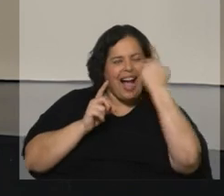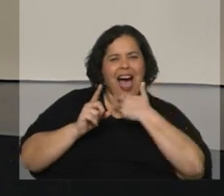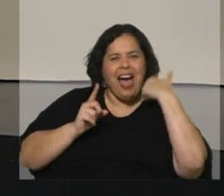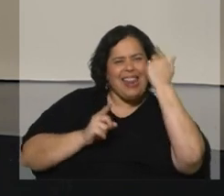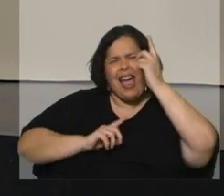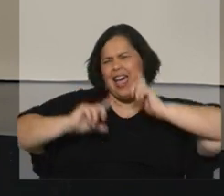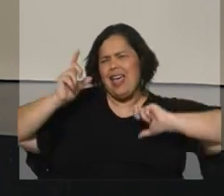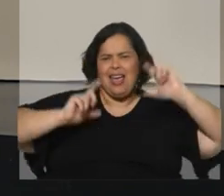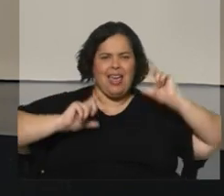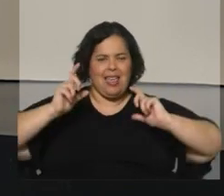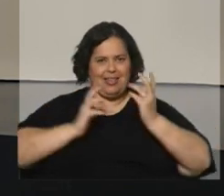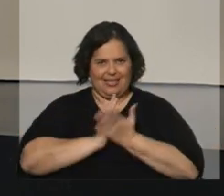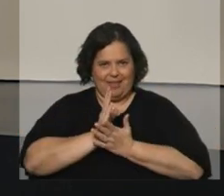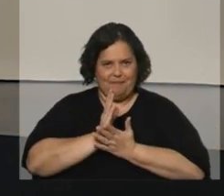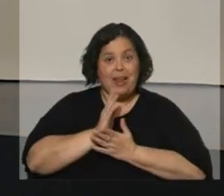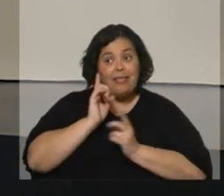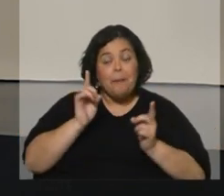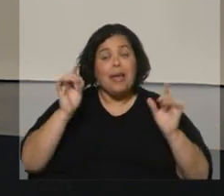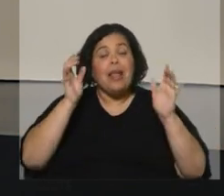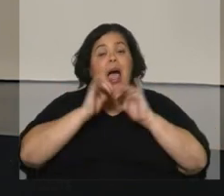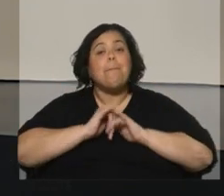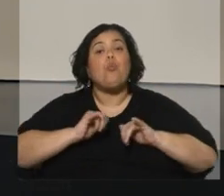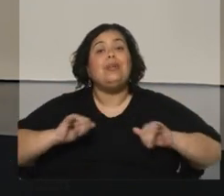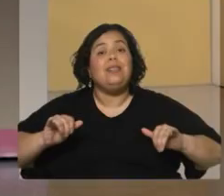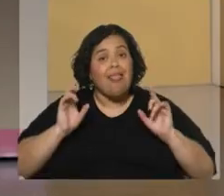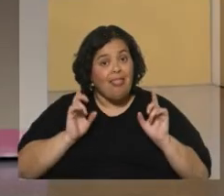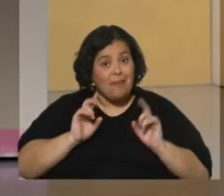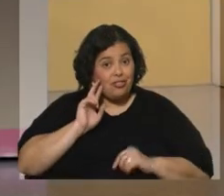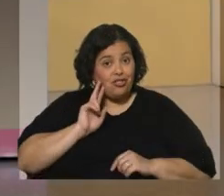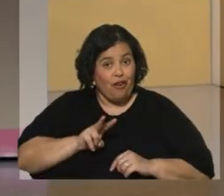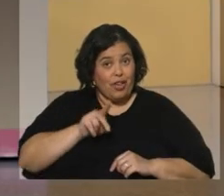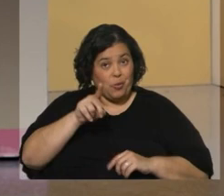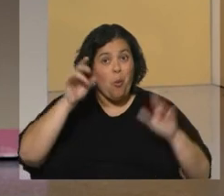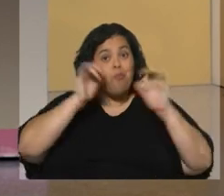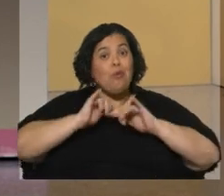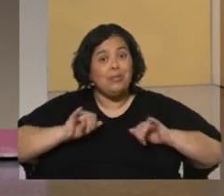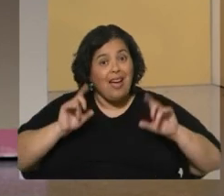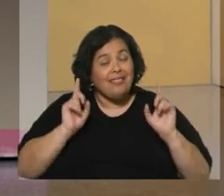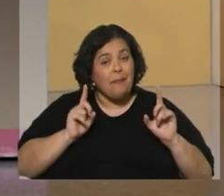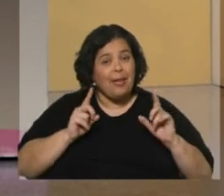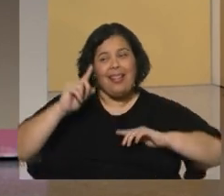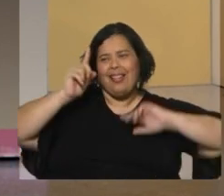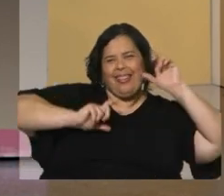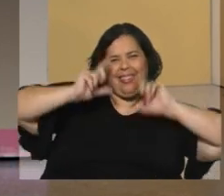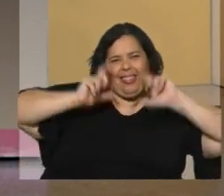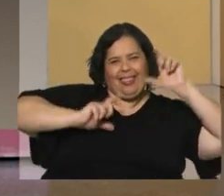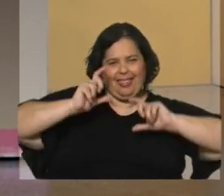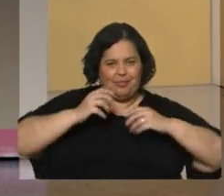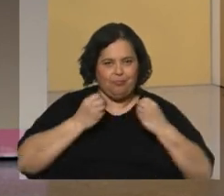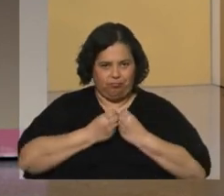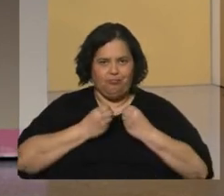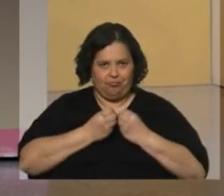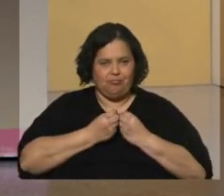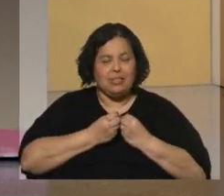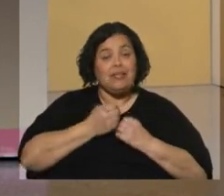la gestualidad Incluso en la publicidad Incluso en la publicidad bueno hacer publicidad Sí yo creo que Mirá te voy a ser muy sincero